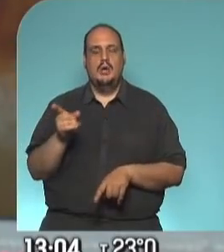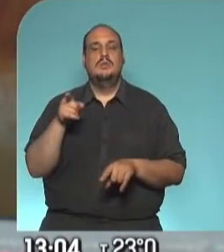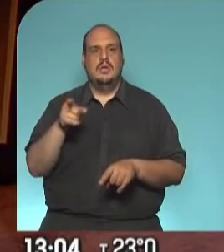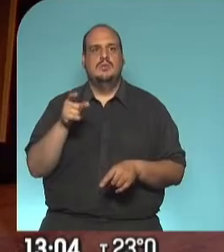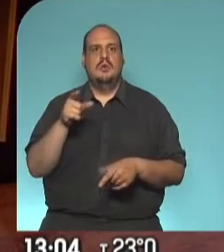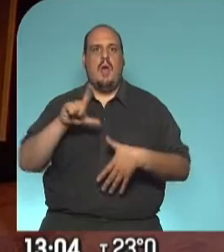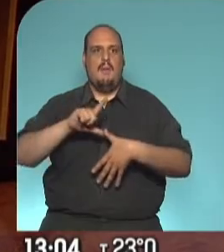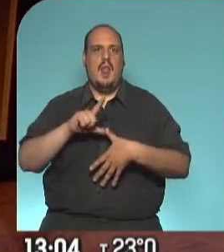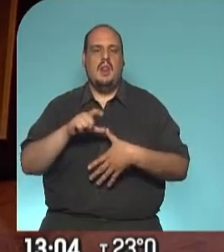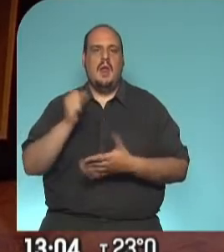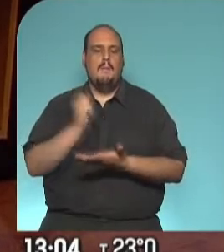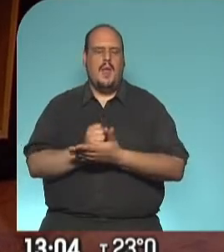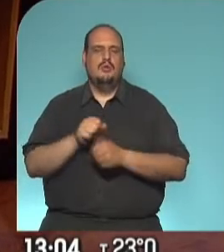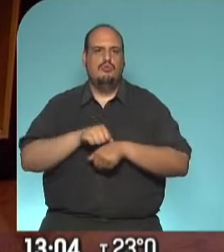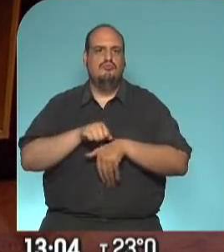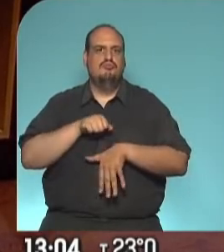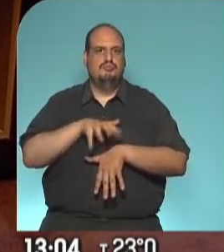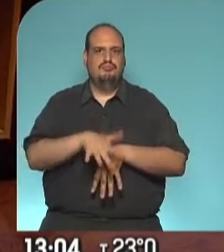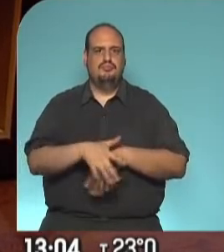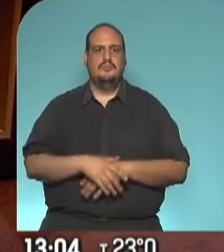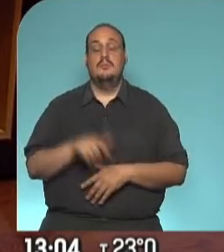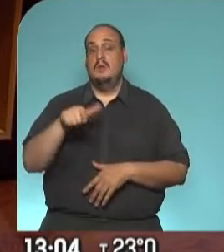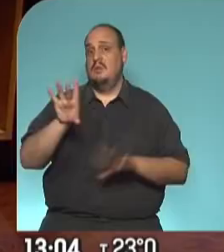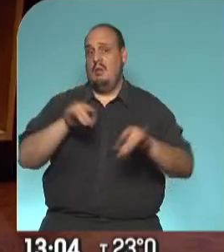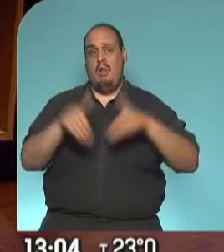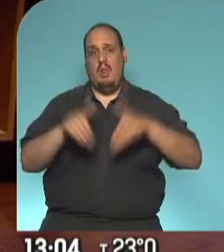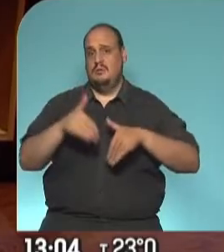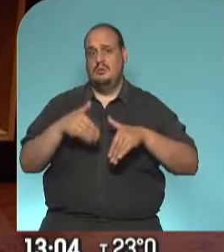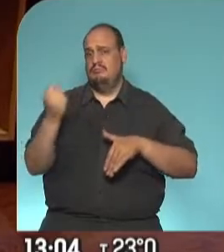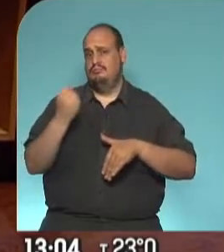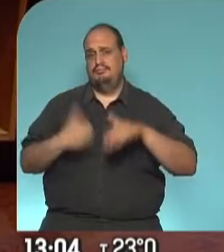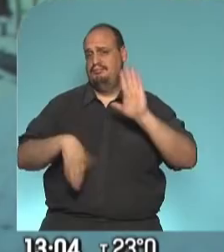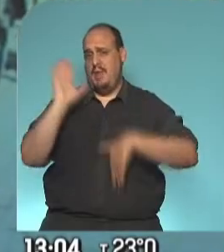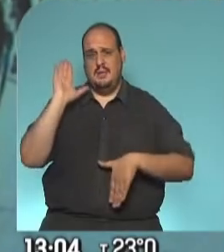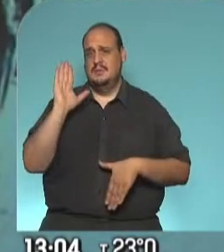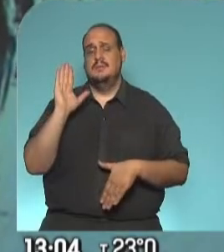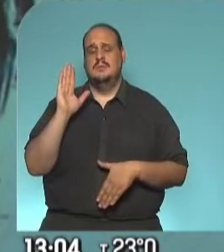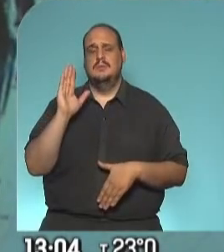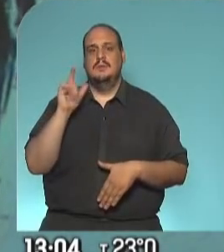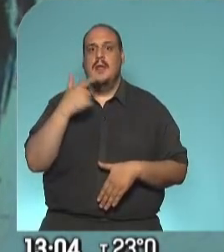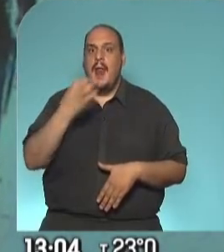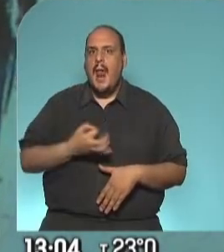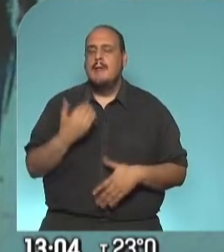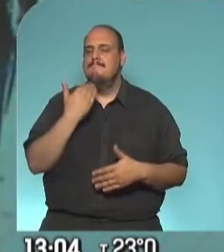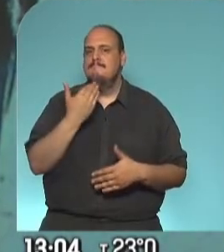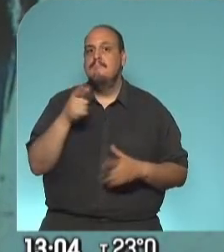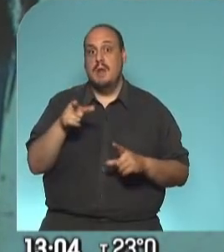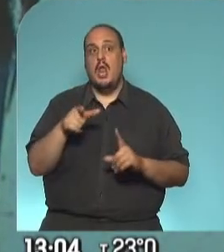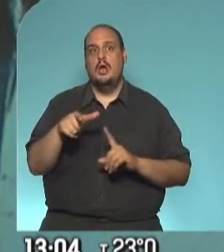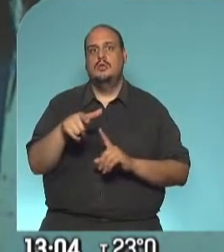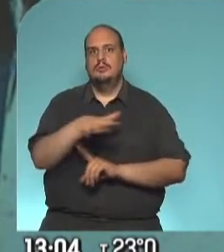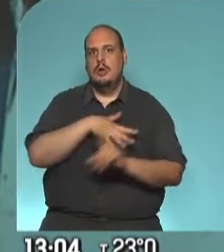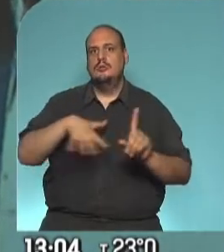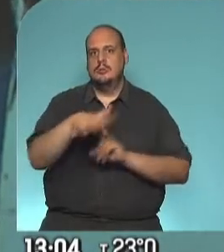toda América Latina, ¿no? Exactamente, siempre se dice, esta es la elección más importante. Sí, pero no sé si es cierto, pero lo real es que se dan condiciones